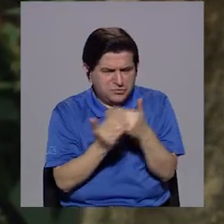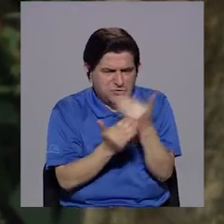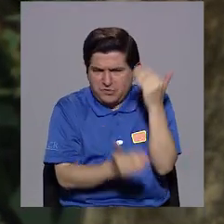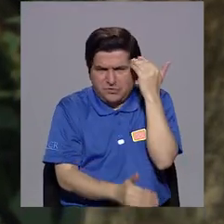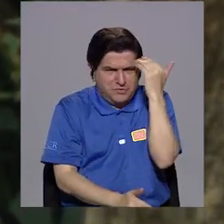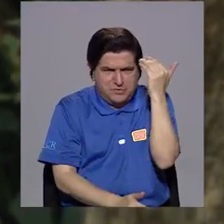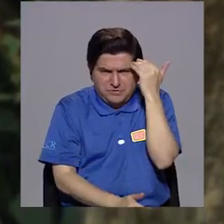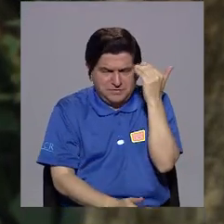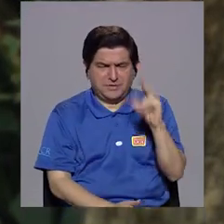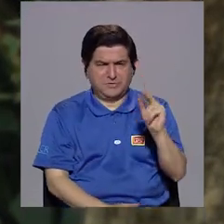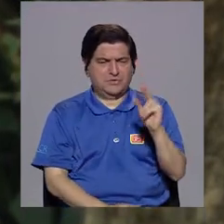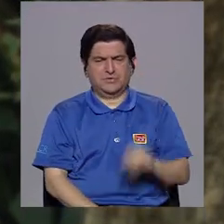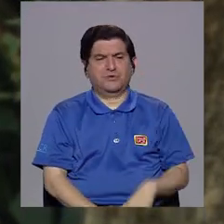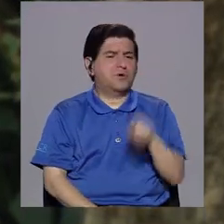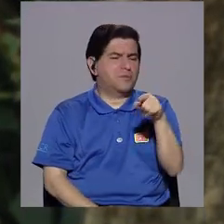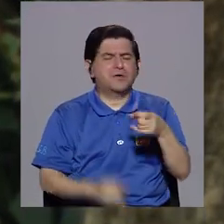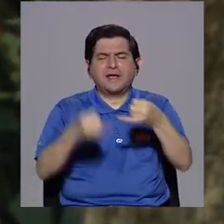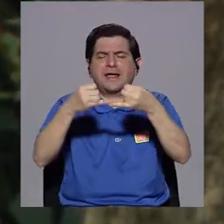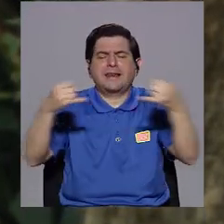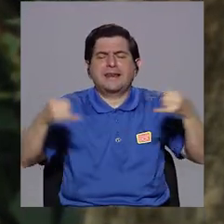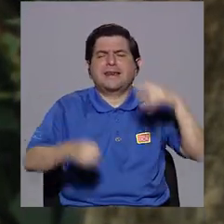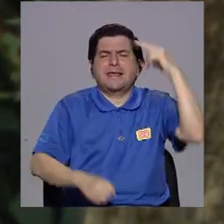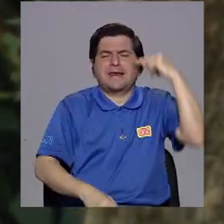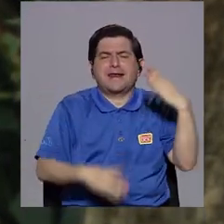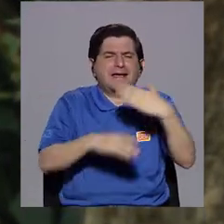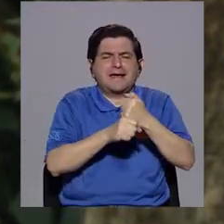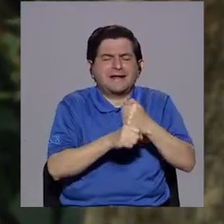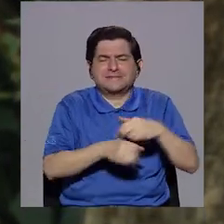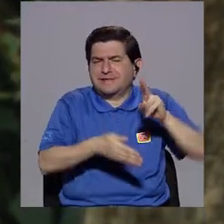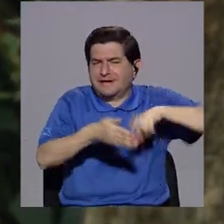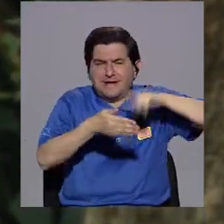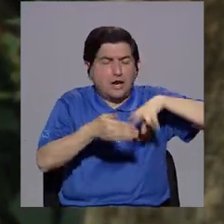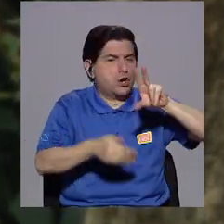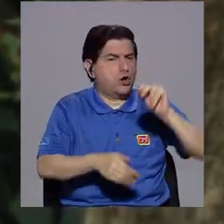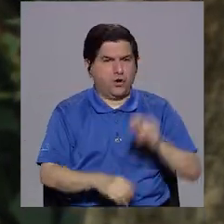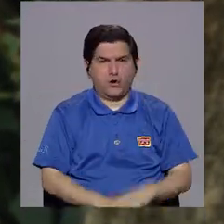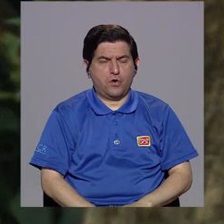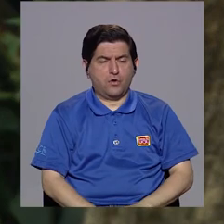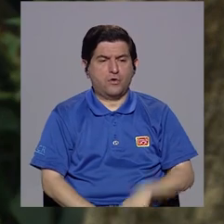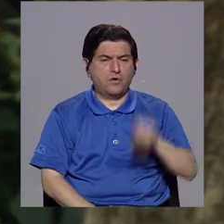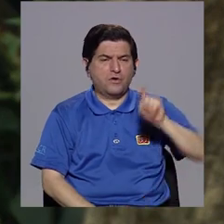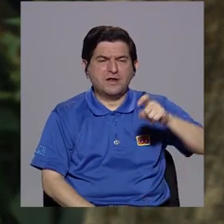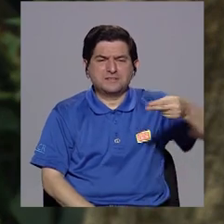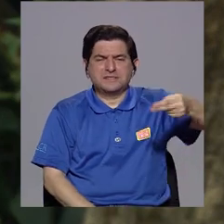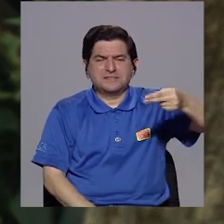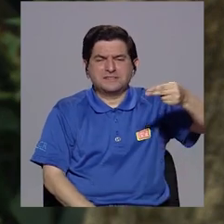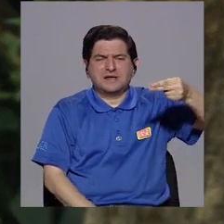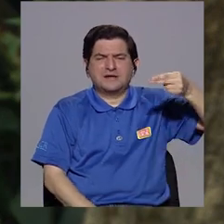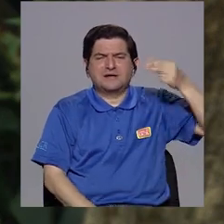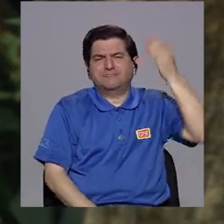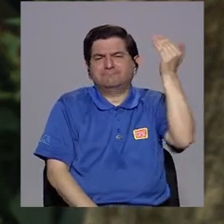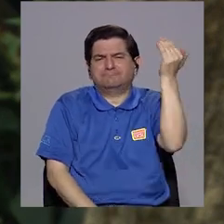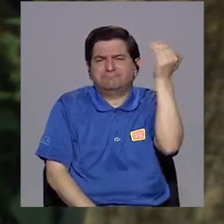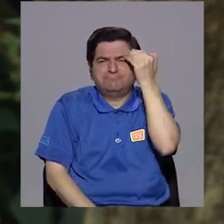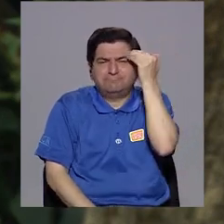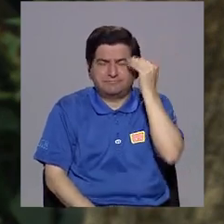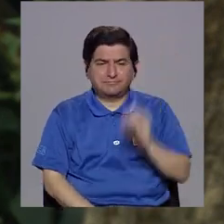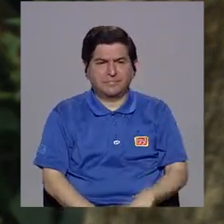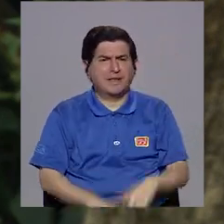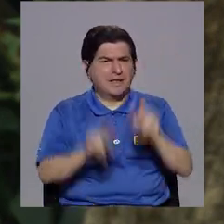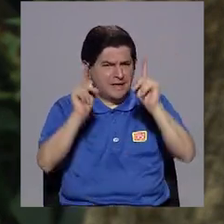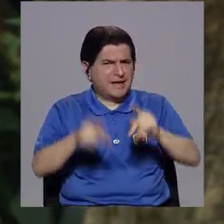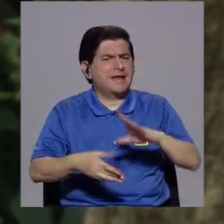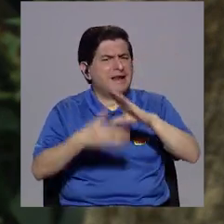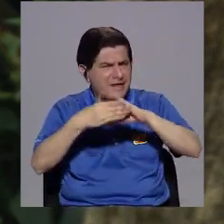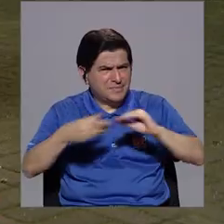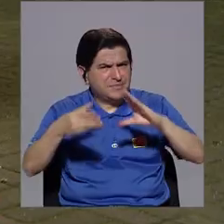sé lo que le pasa solo porque hizo una línea negra. No. O sea, no pasa por ahí. Habría que historizar esa línea negra. Es decir, que la persona